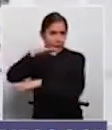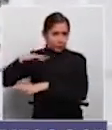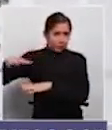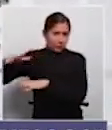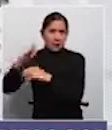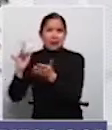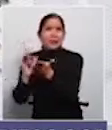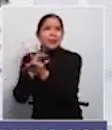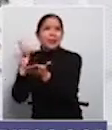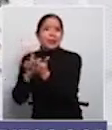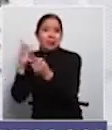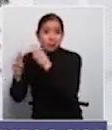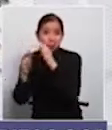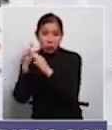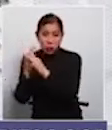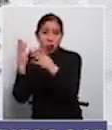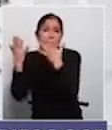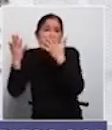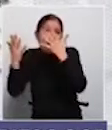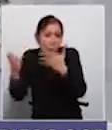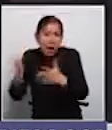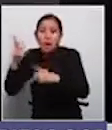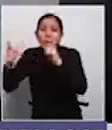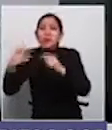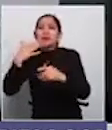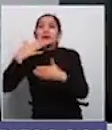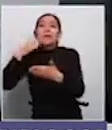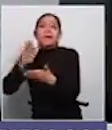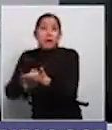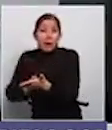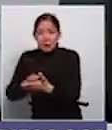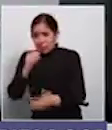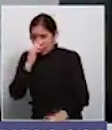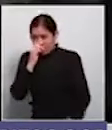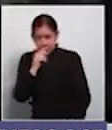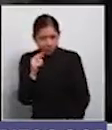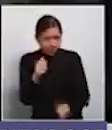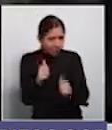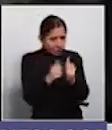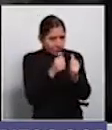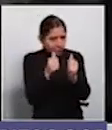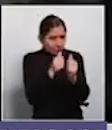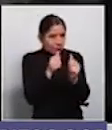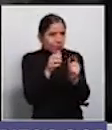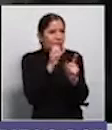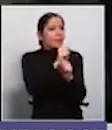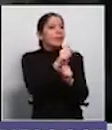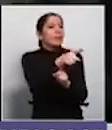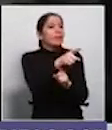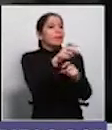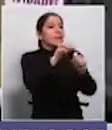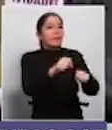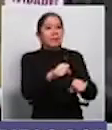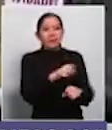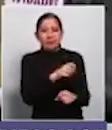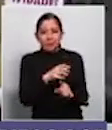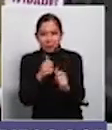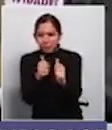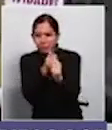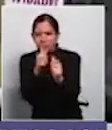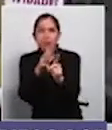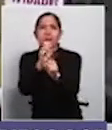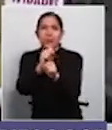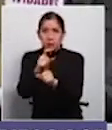tiene malas personas y estas malas personas empiezan a rastrear a sus probables víctimas para